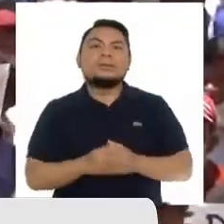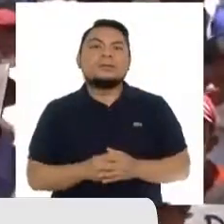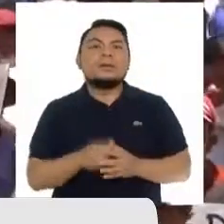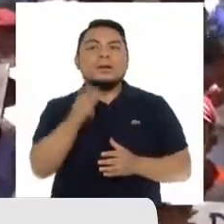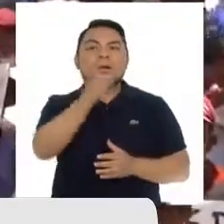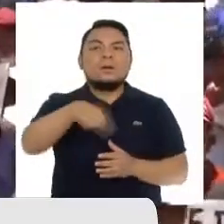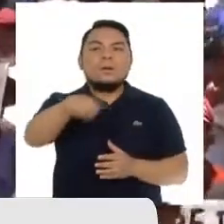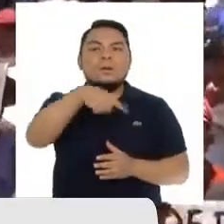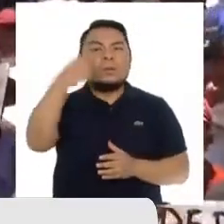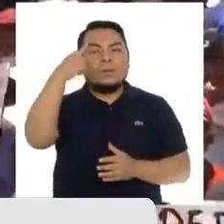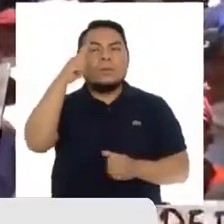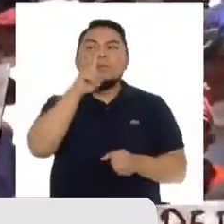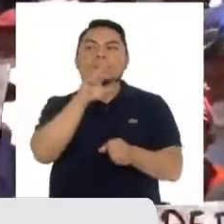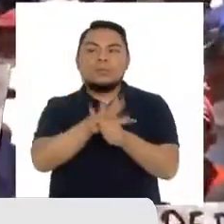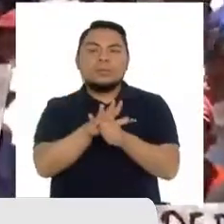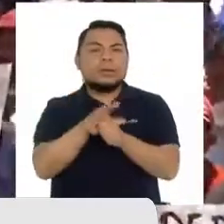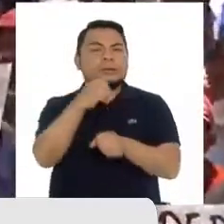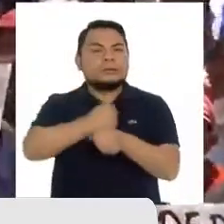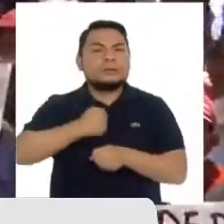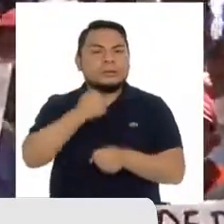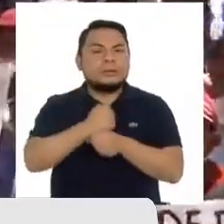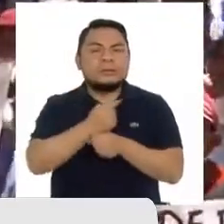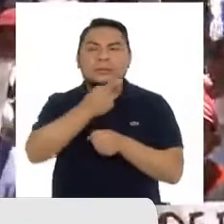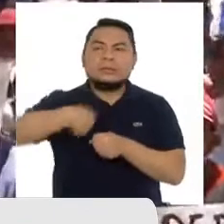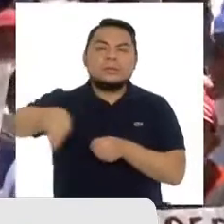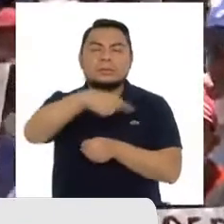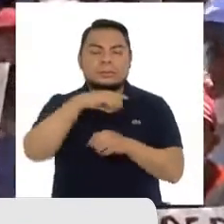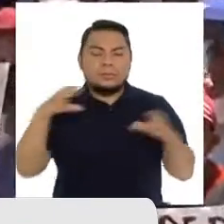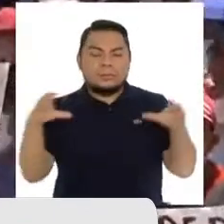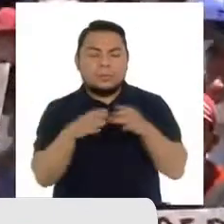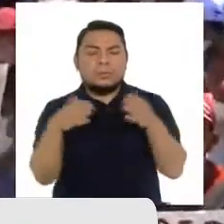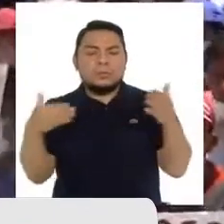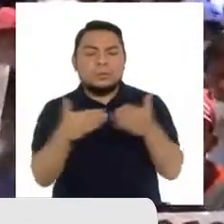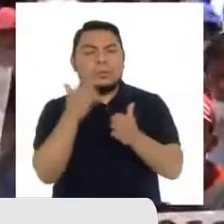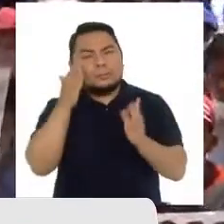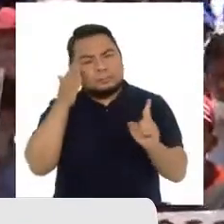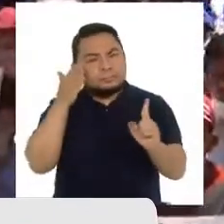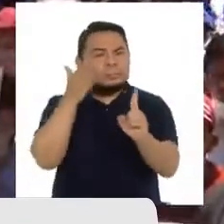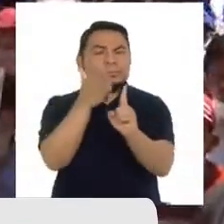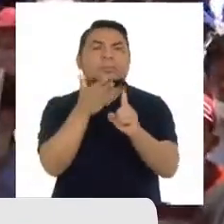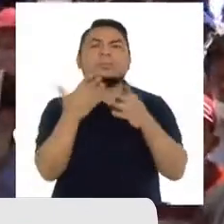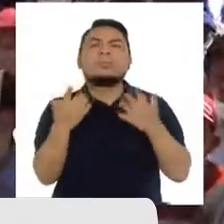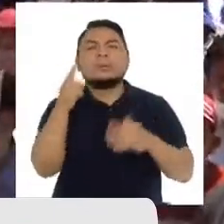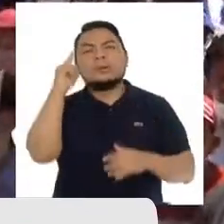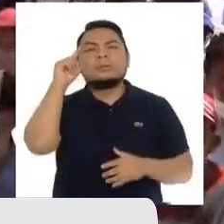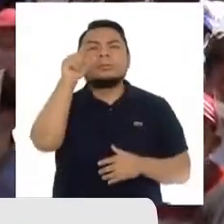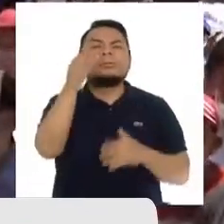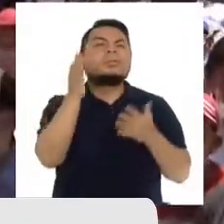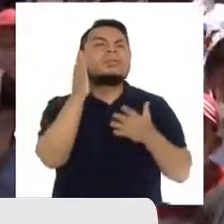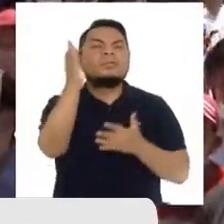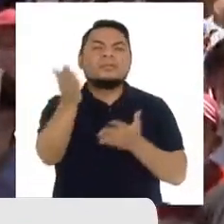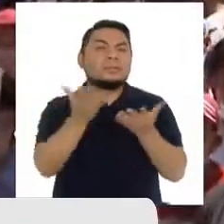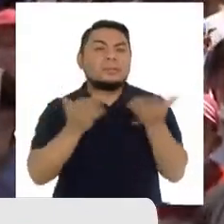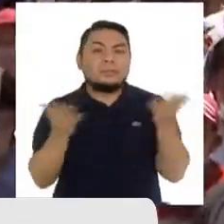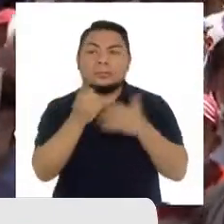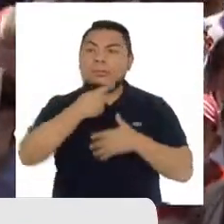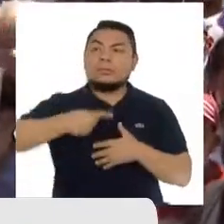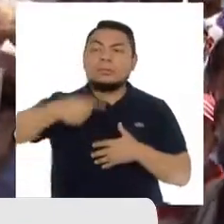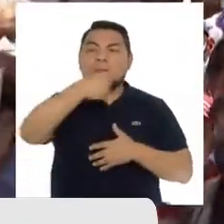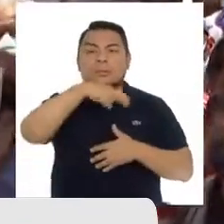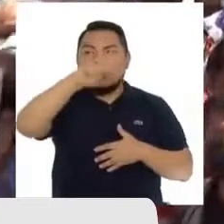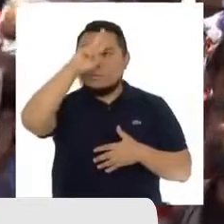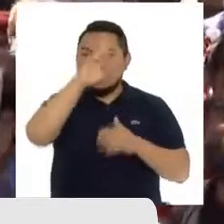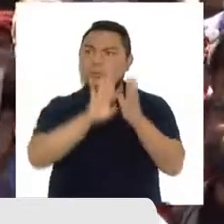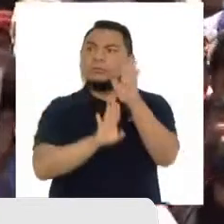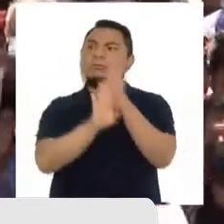comprometamos a trabajar y recorrer un nuevo camino cuyo destino sea una nación próspera